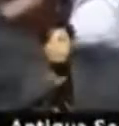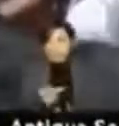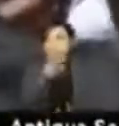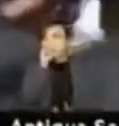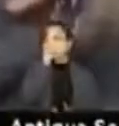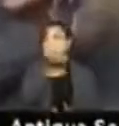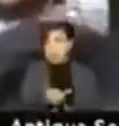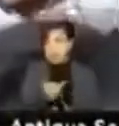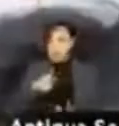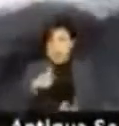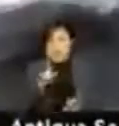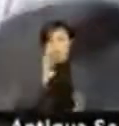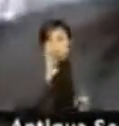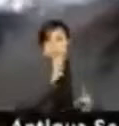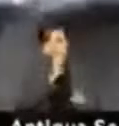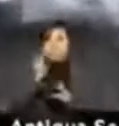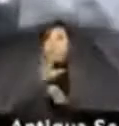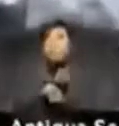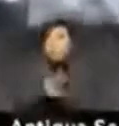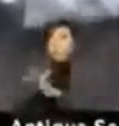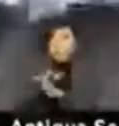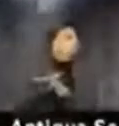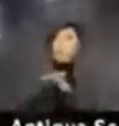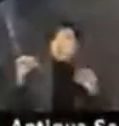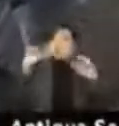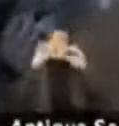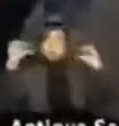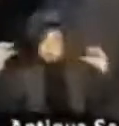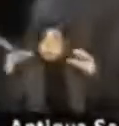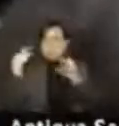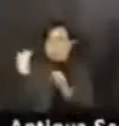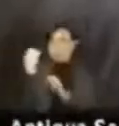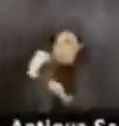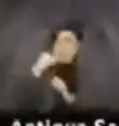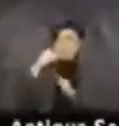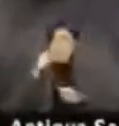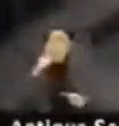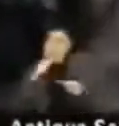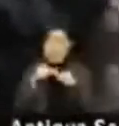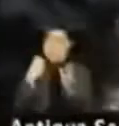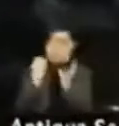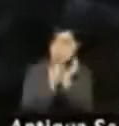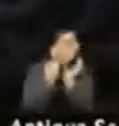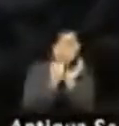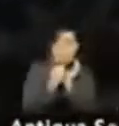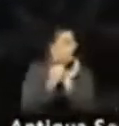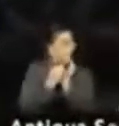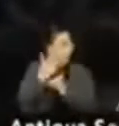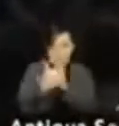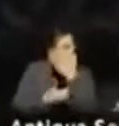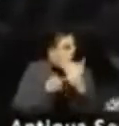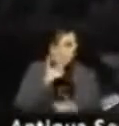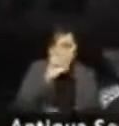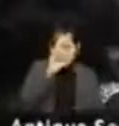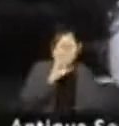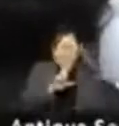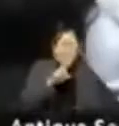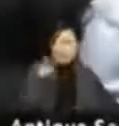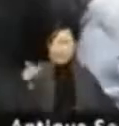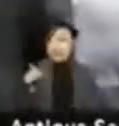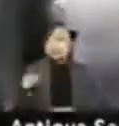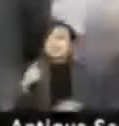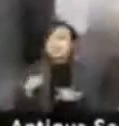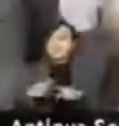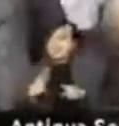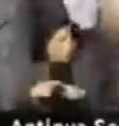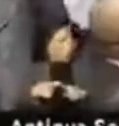sí, tenemos, Morena tiene que hacerse, primero que entender cuáles son sus